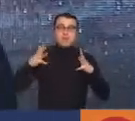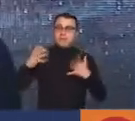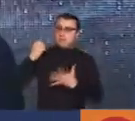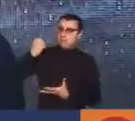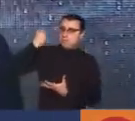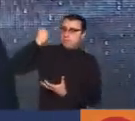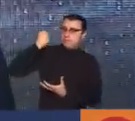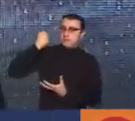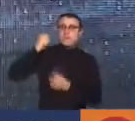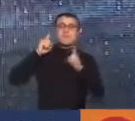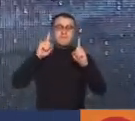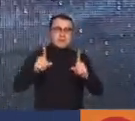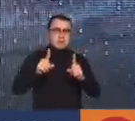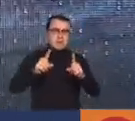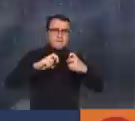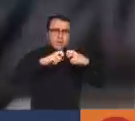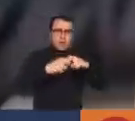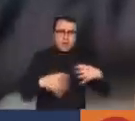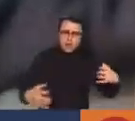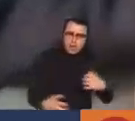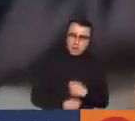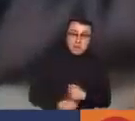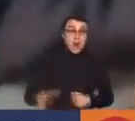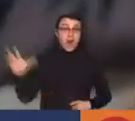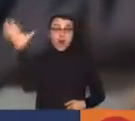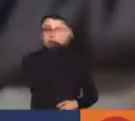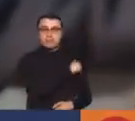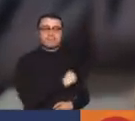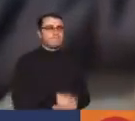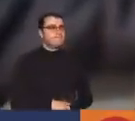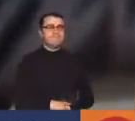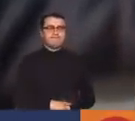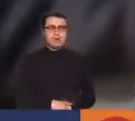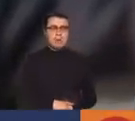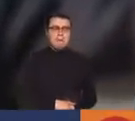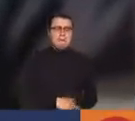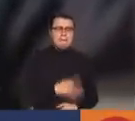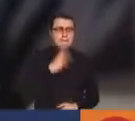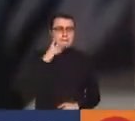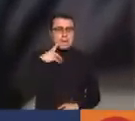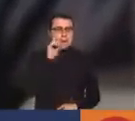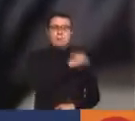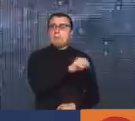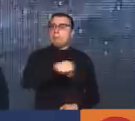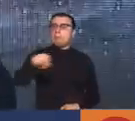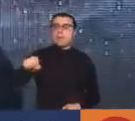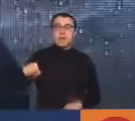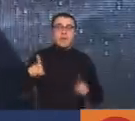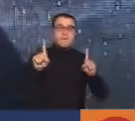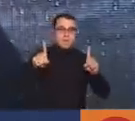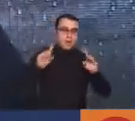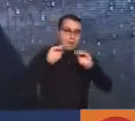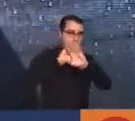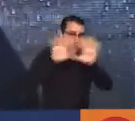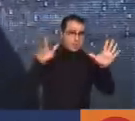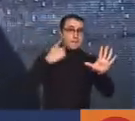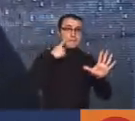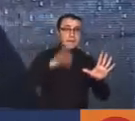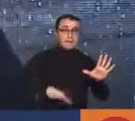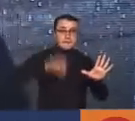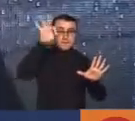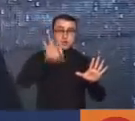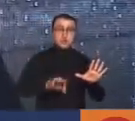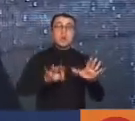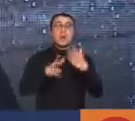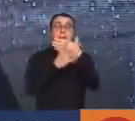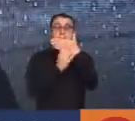pasan desapercibidos. Pero resulta que, claro, el porcentaje de pobres del